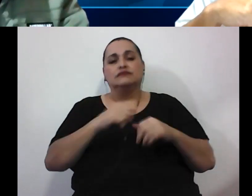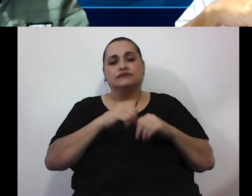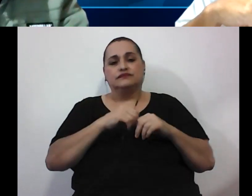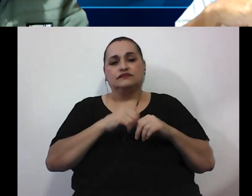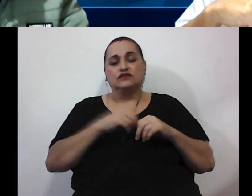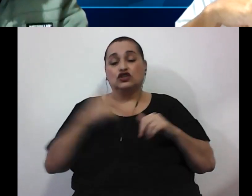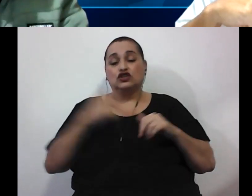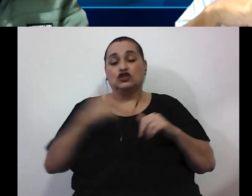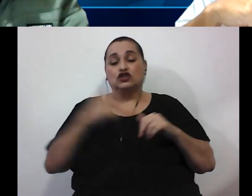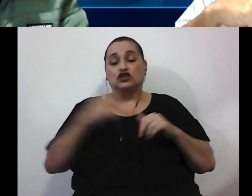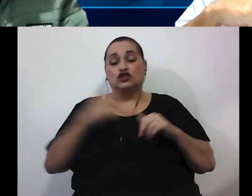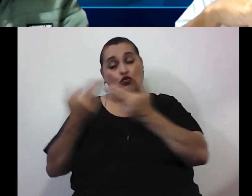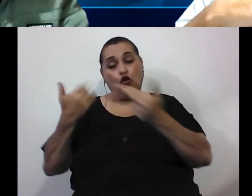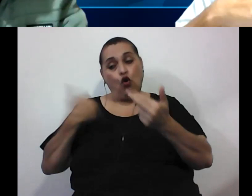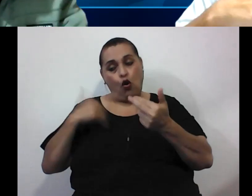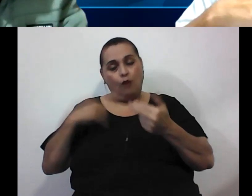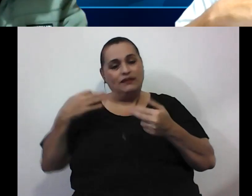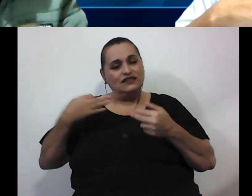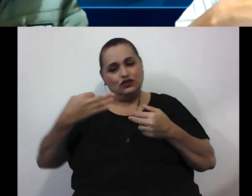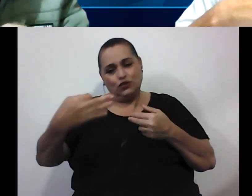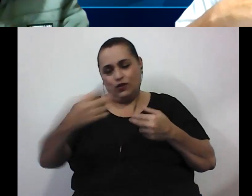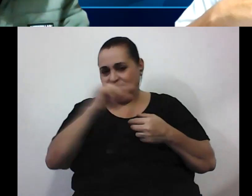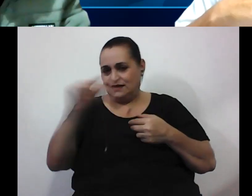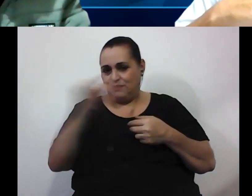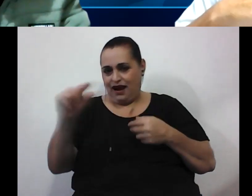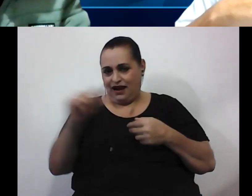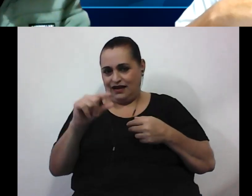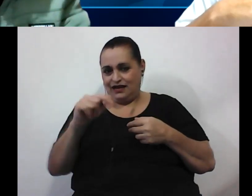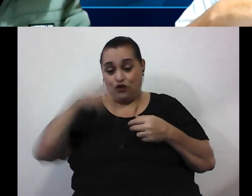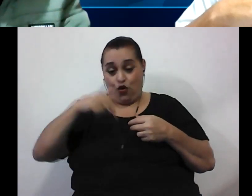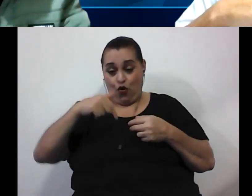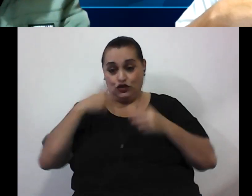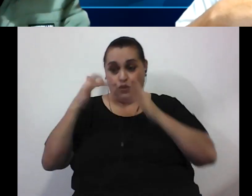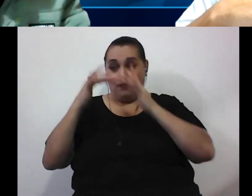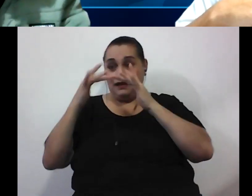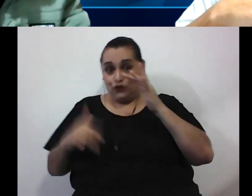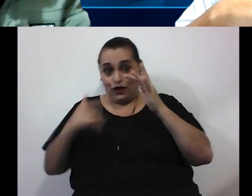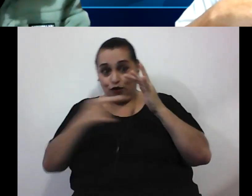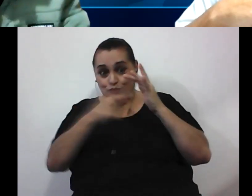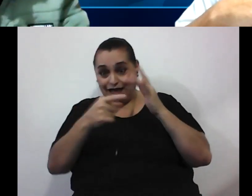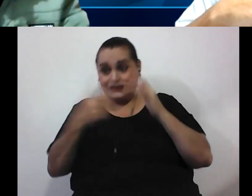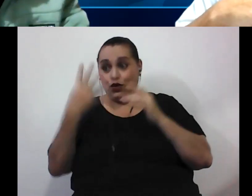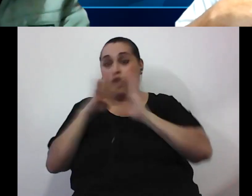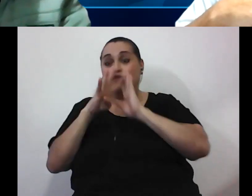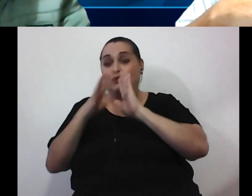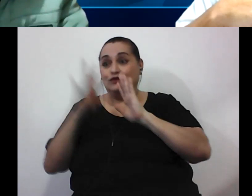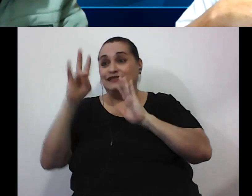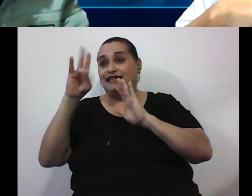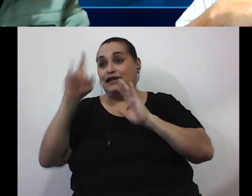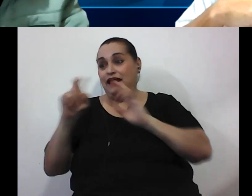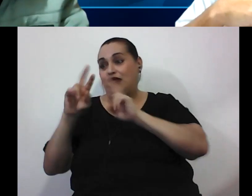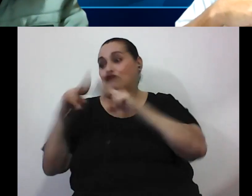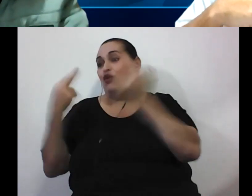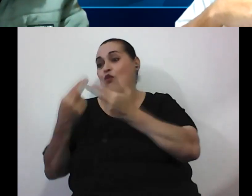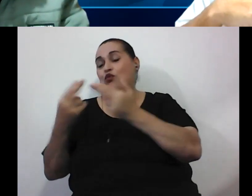con hombres todas las semanas, para poner un ejemplo. Hoy, ahorita, me desconecto con ustedes en 4 minutos y a las 7:30 me reúno con el grupo de hombres